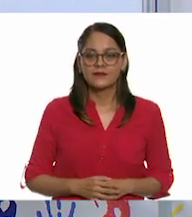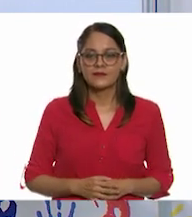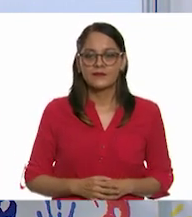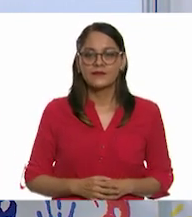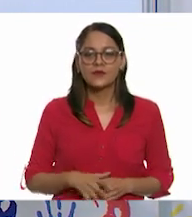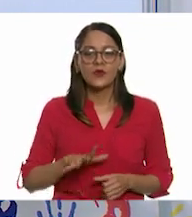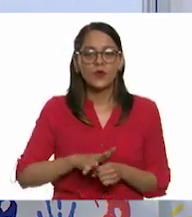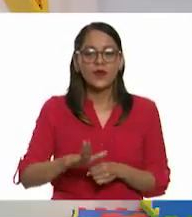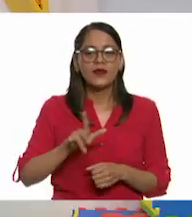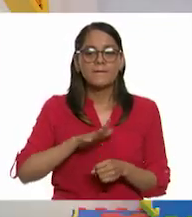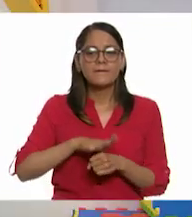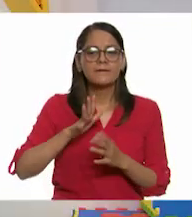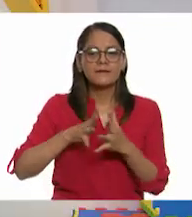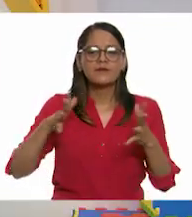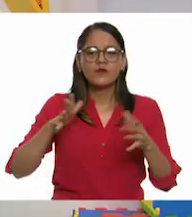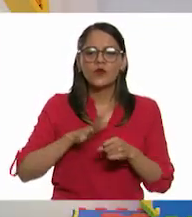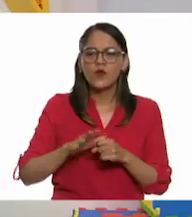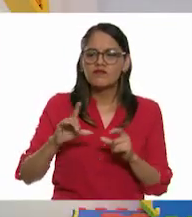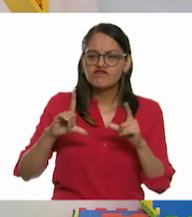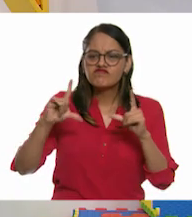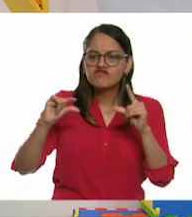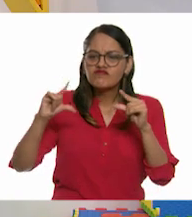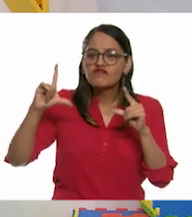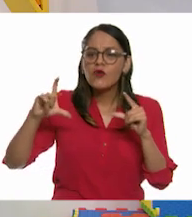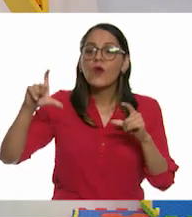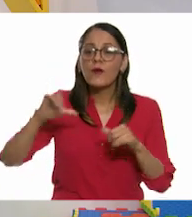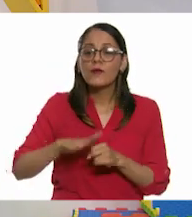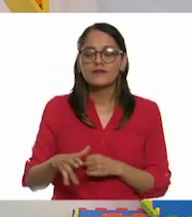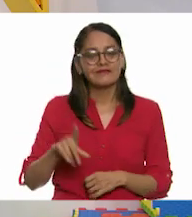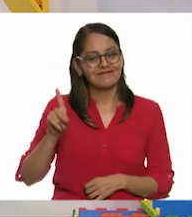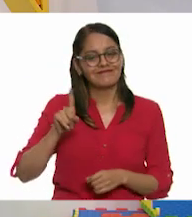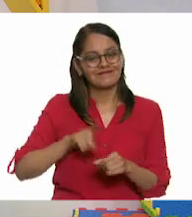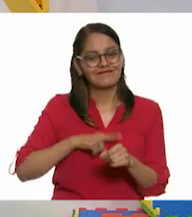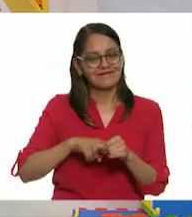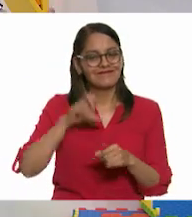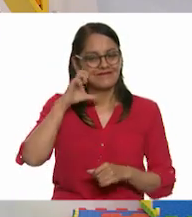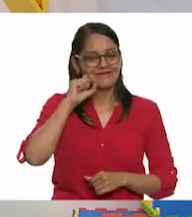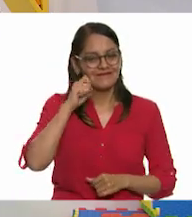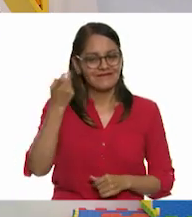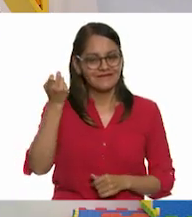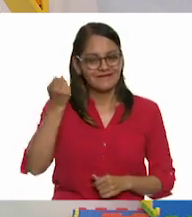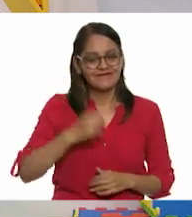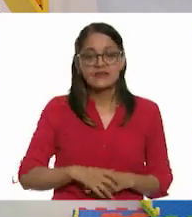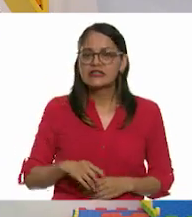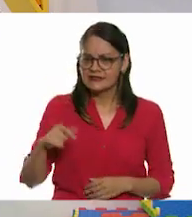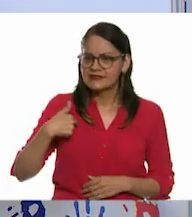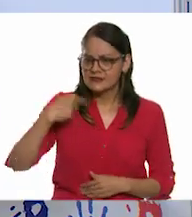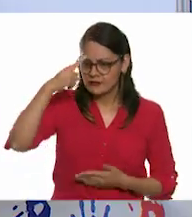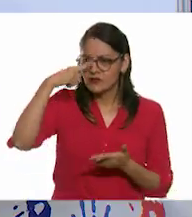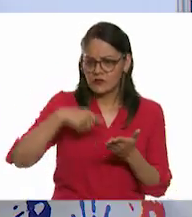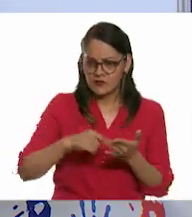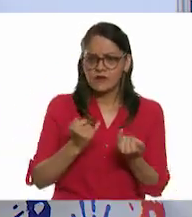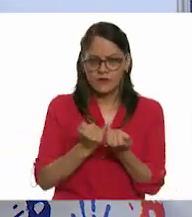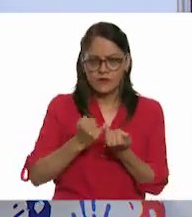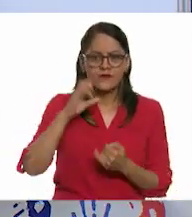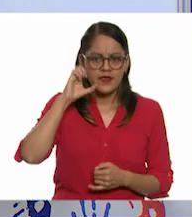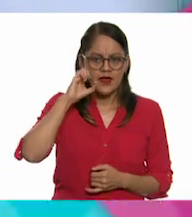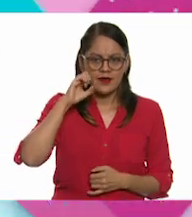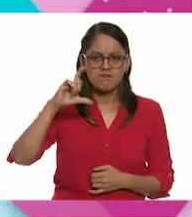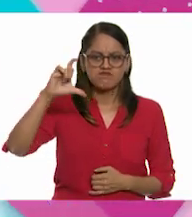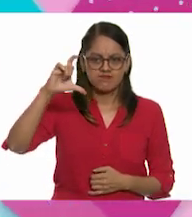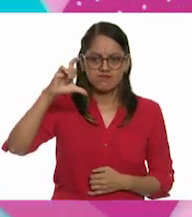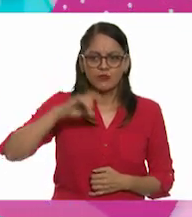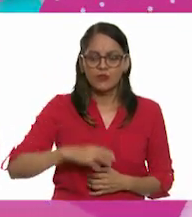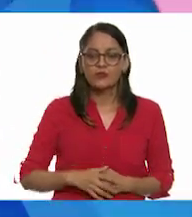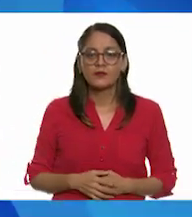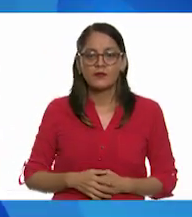¿Cuál creen que sea el más grande? El más grande, pues el naranja, ¿verdad? ¿El anaranjado? Sí, yo también creo que el anaranjado está más grande. ¿El